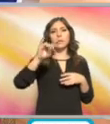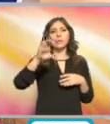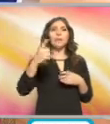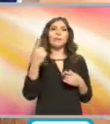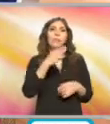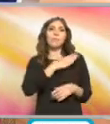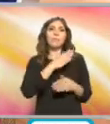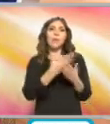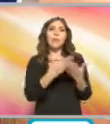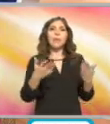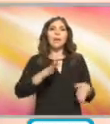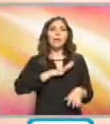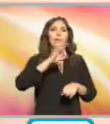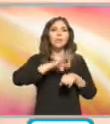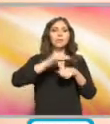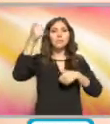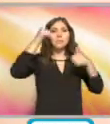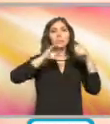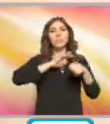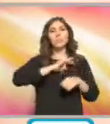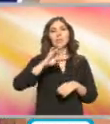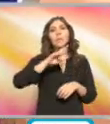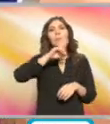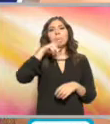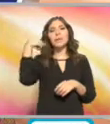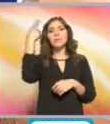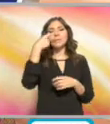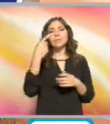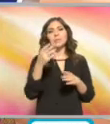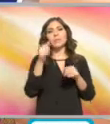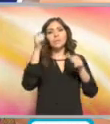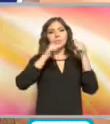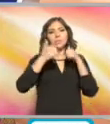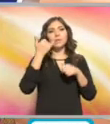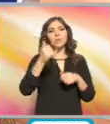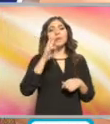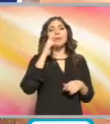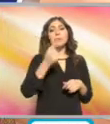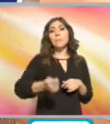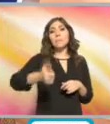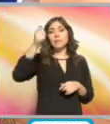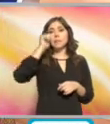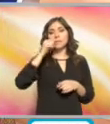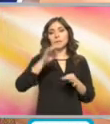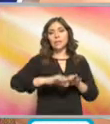plásticos Claro. y que se pueden mejorar este tipo de cosas. Y que sin duda lo más importante es buscar una opinión